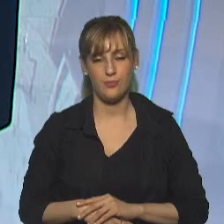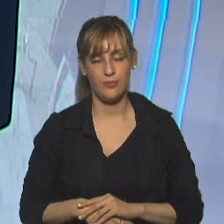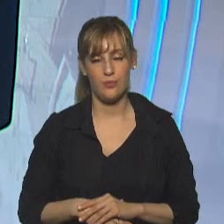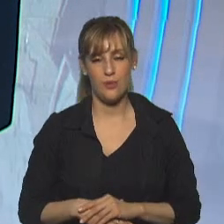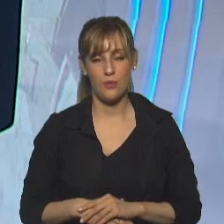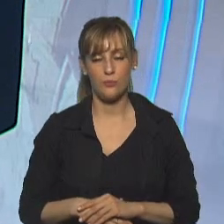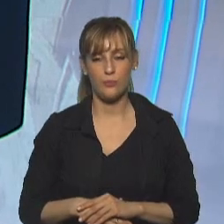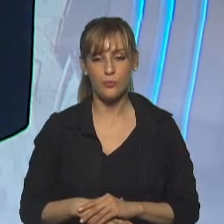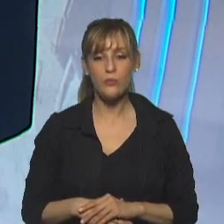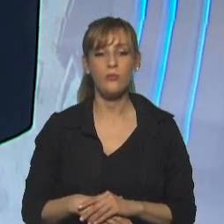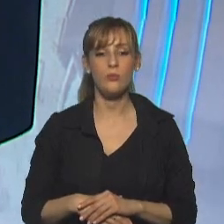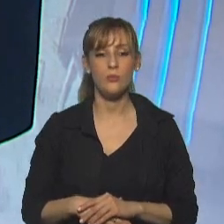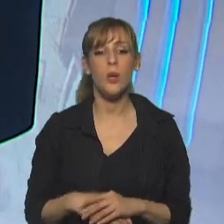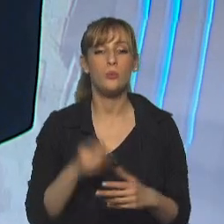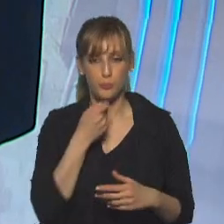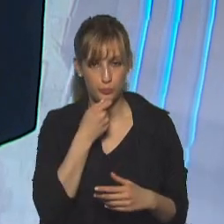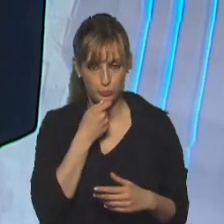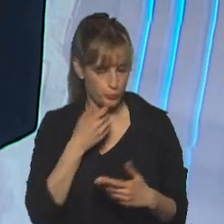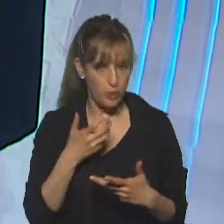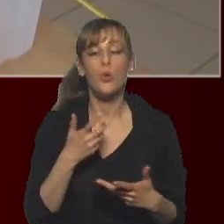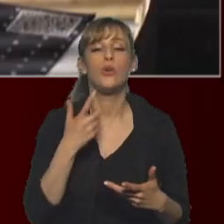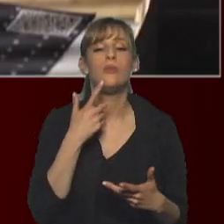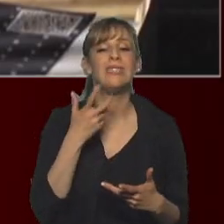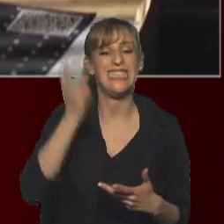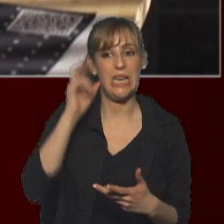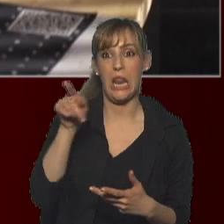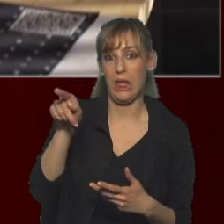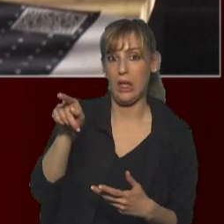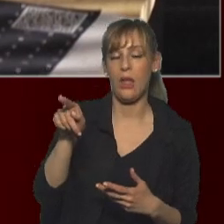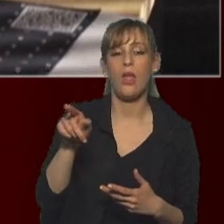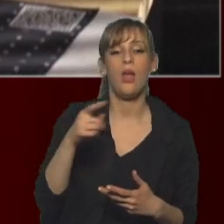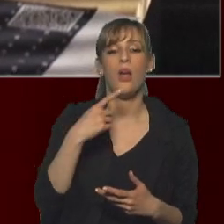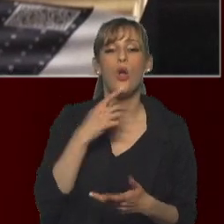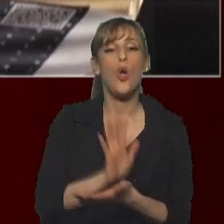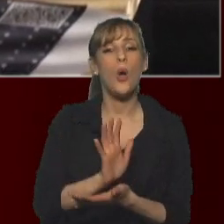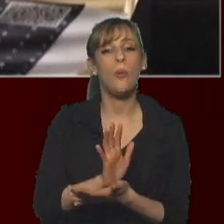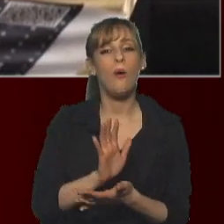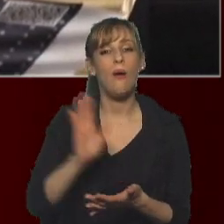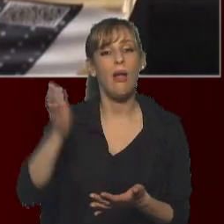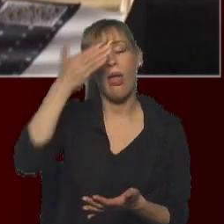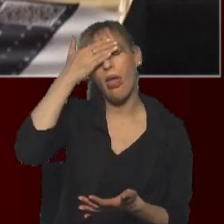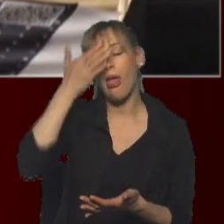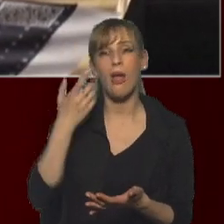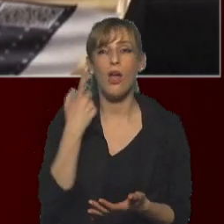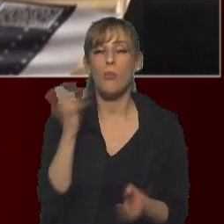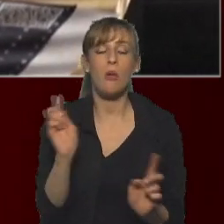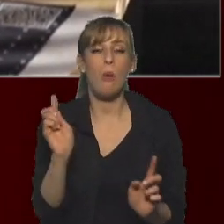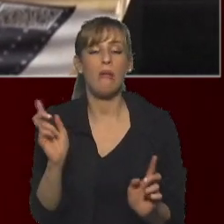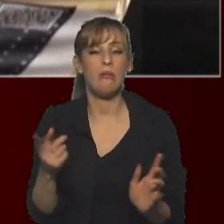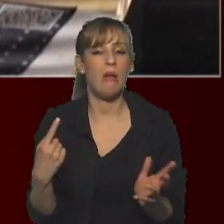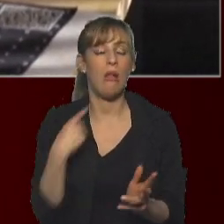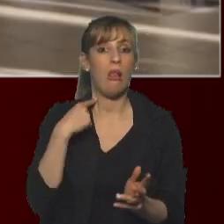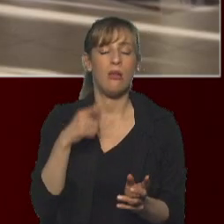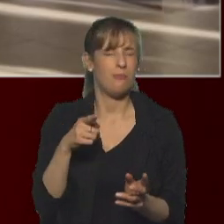Chile del no lo vieron venir a aquí no ha pasado nada, les va a estallar en la cara de nuevo y va a ser mucho más difícil. Ahora,